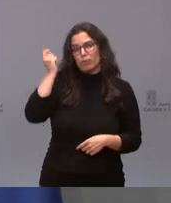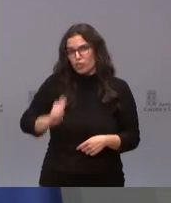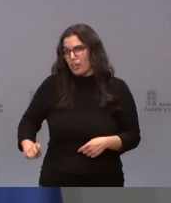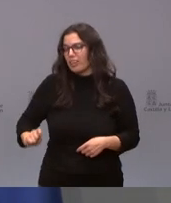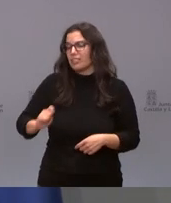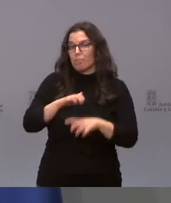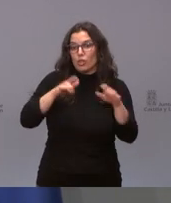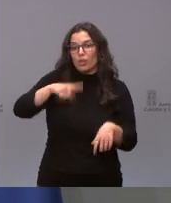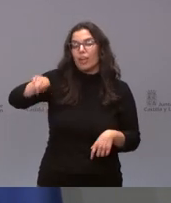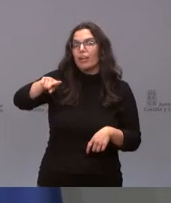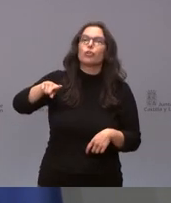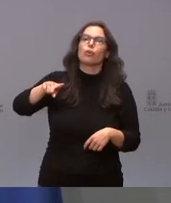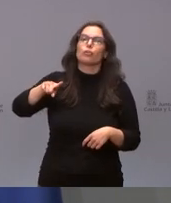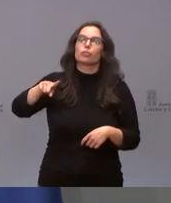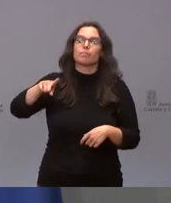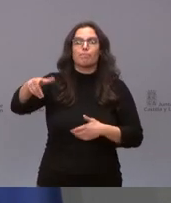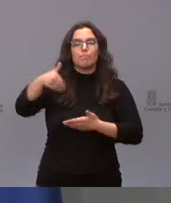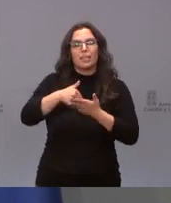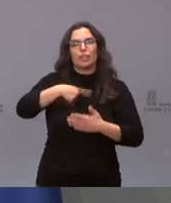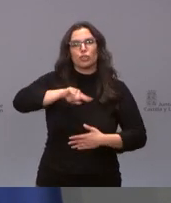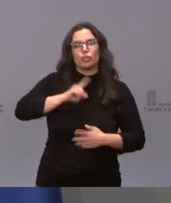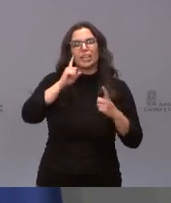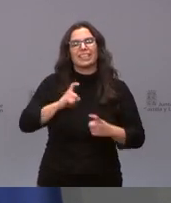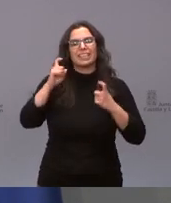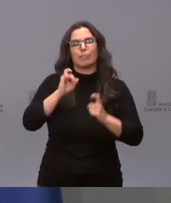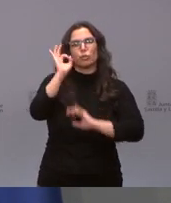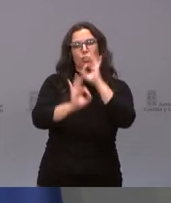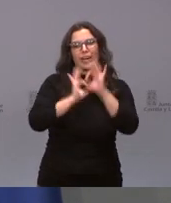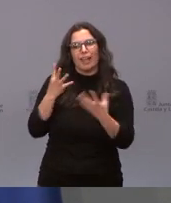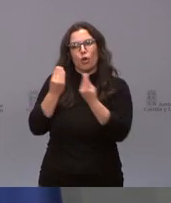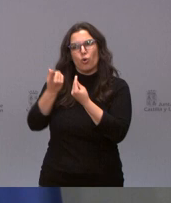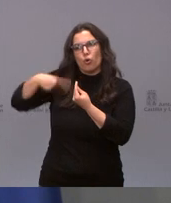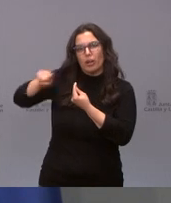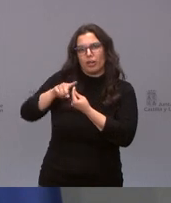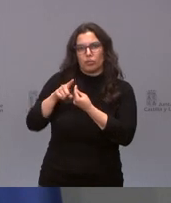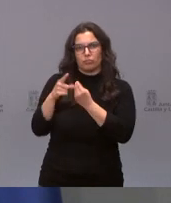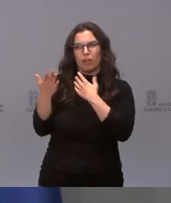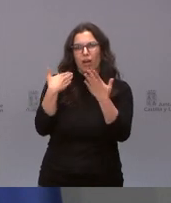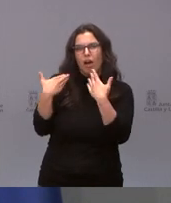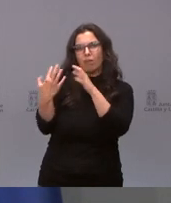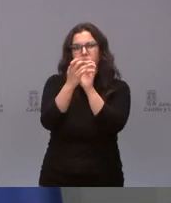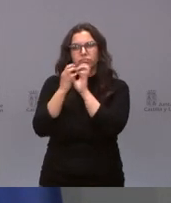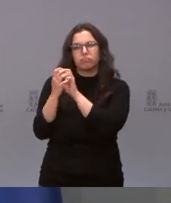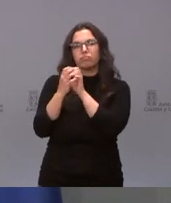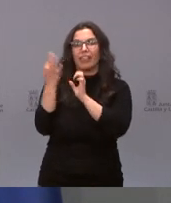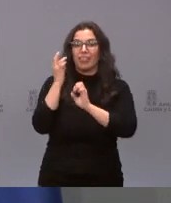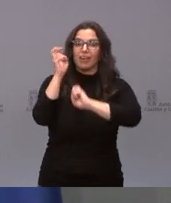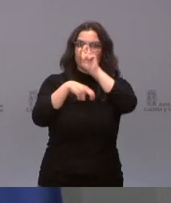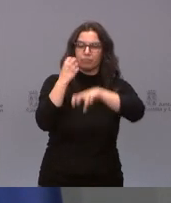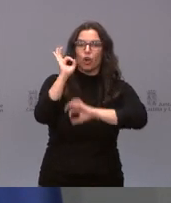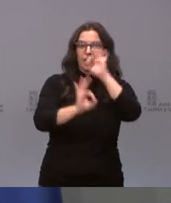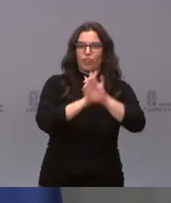hace que intentemos organizarlo con ellos hay que reorganizarlo hay que hacerlo pero también quiero decir